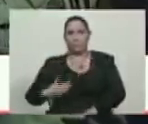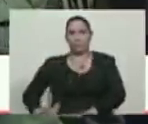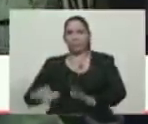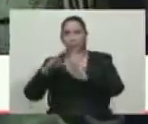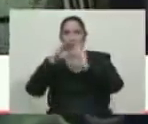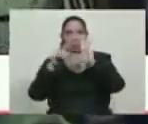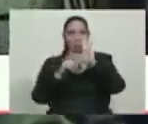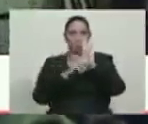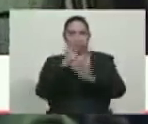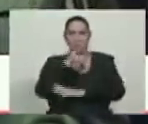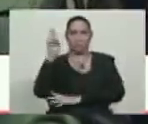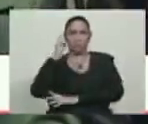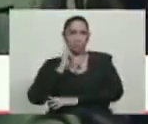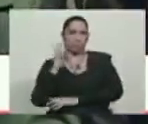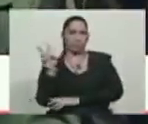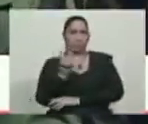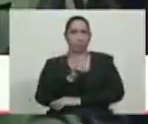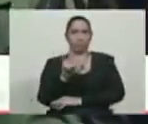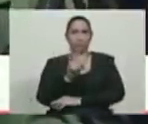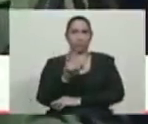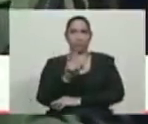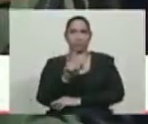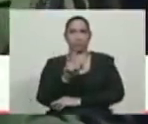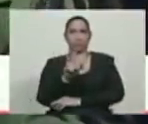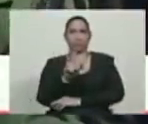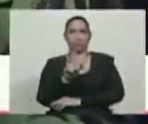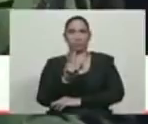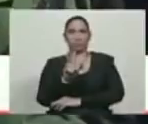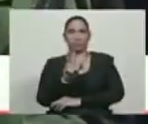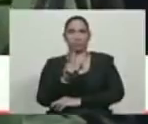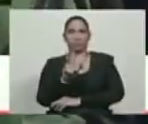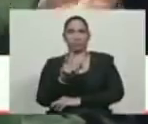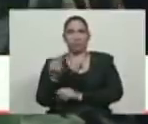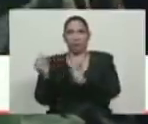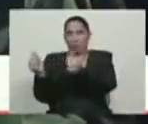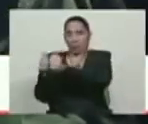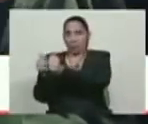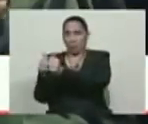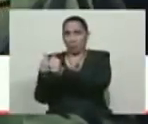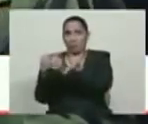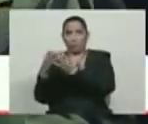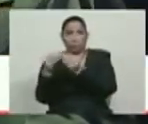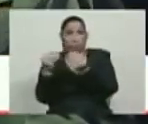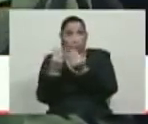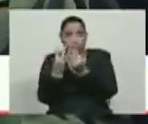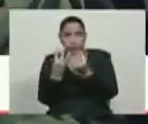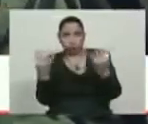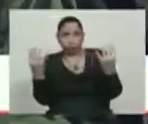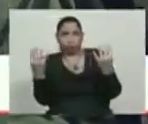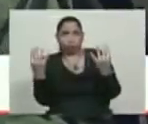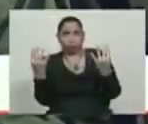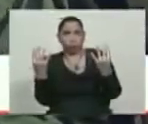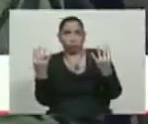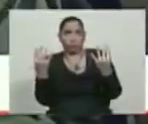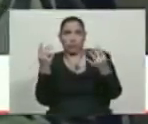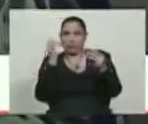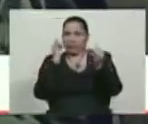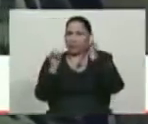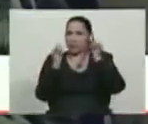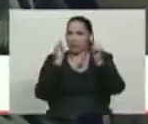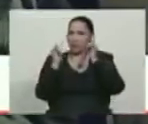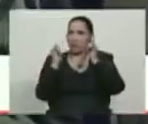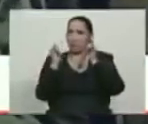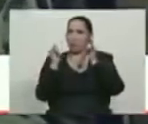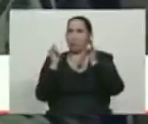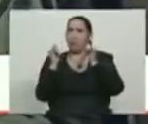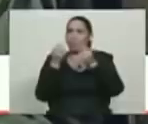la República Bolivariana de Venezuela. Y a su lado, todos quienes estábamos celebrando por todo lo